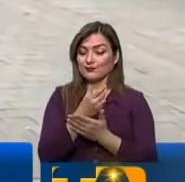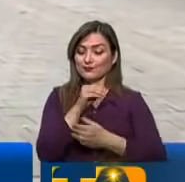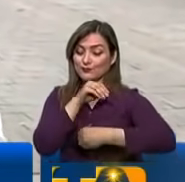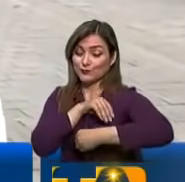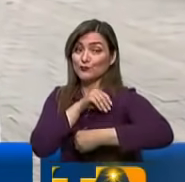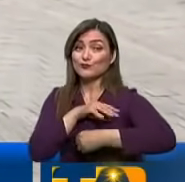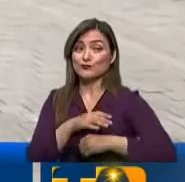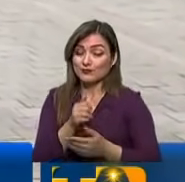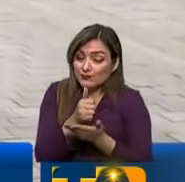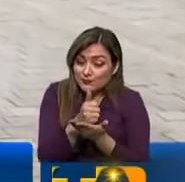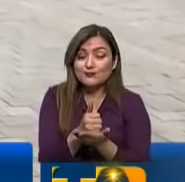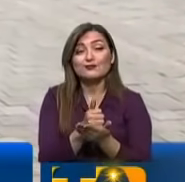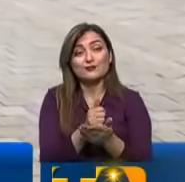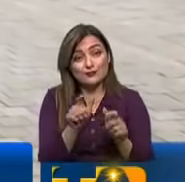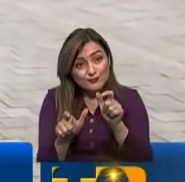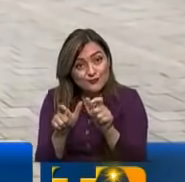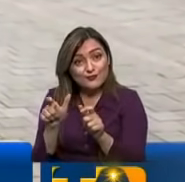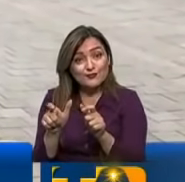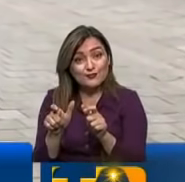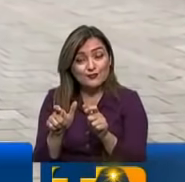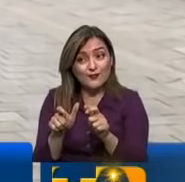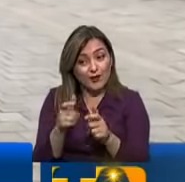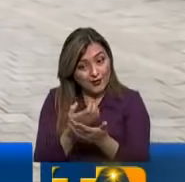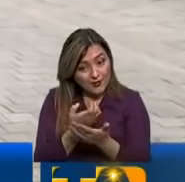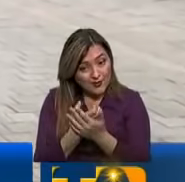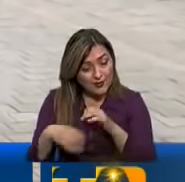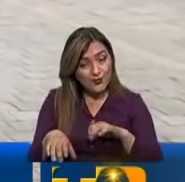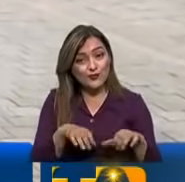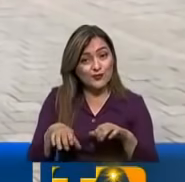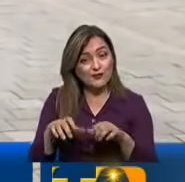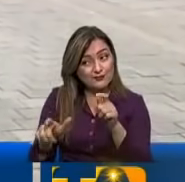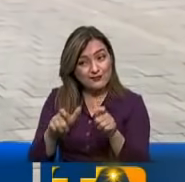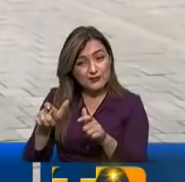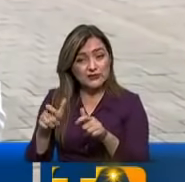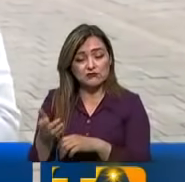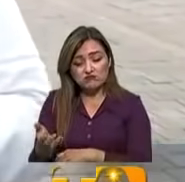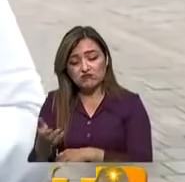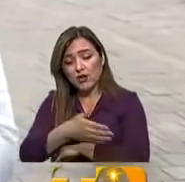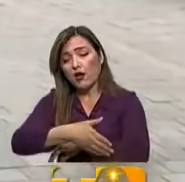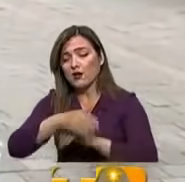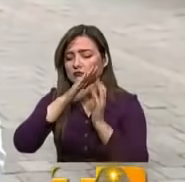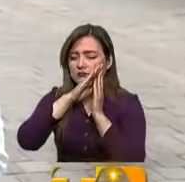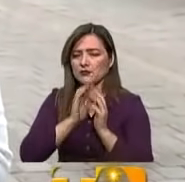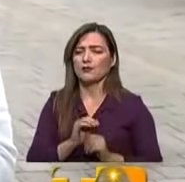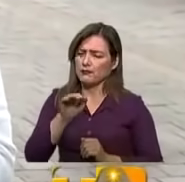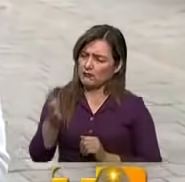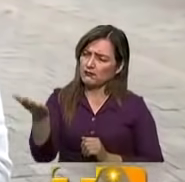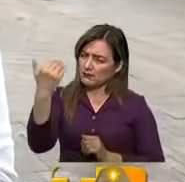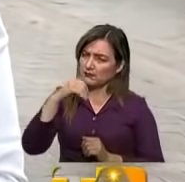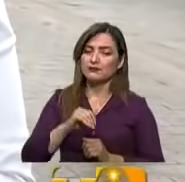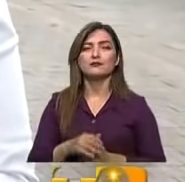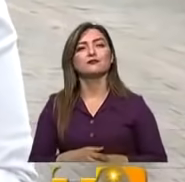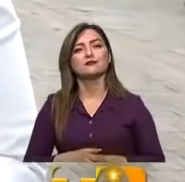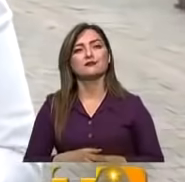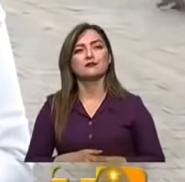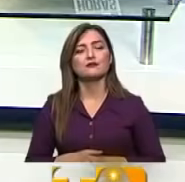y además ayudar a aquellas personas a reactivar su economía, los habitantes de calle específicamente, pues vengan acá, están en este